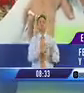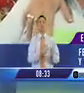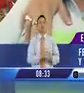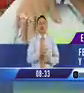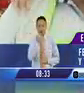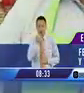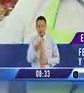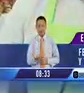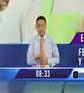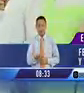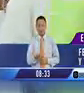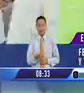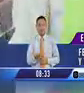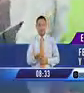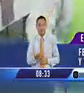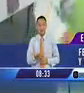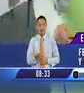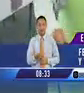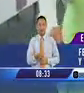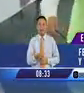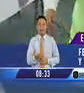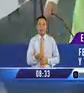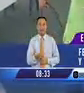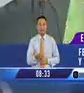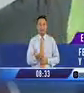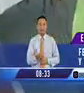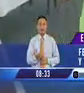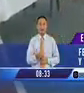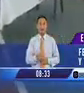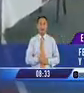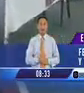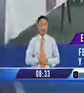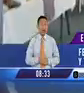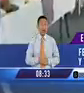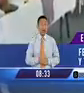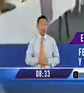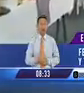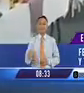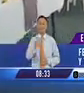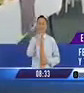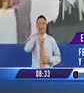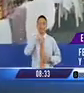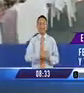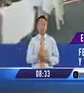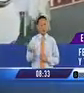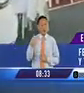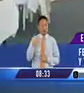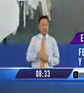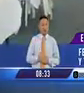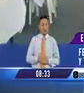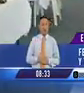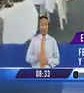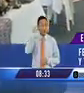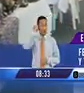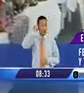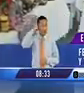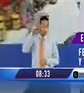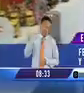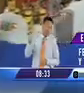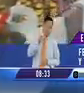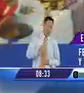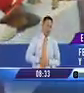comer piensa. Hola, hola, vecina. A ver, vamos, vamos por este lado. Para todos. No, a todas partes voy visitando yo. Vamos, venga, gatito, para